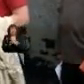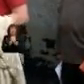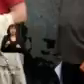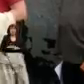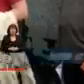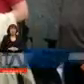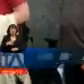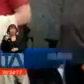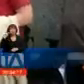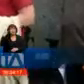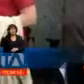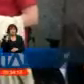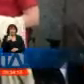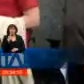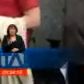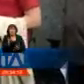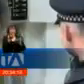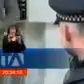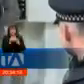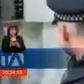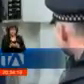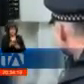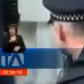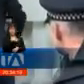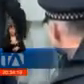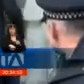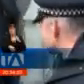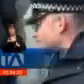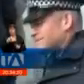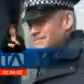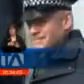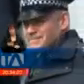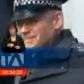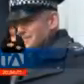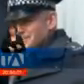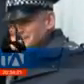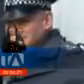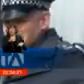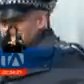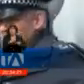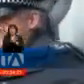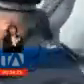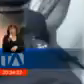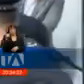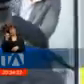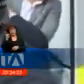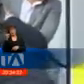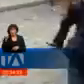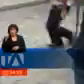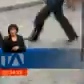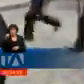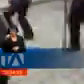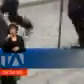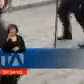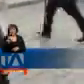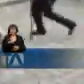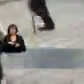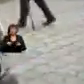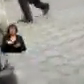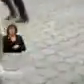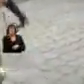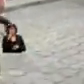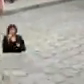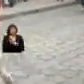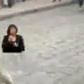Vini insisten que se intenta involucrar a su hijo por la amistad que mantenía con Julian Assange, pero que nunca trabajó para él. En Quito,